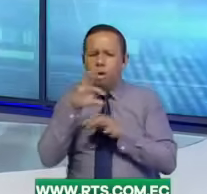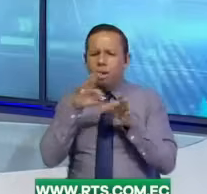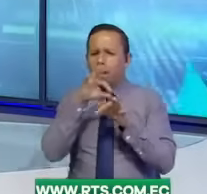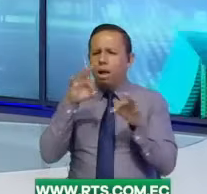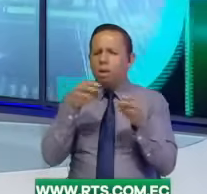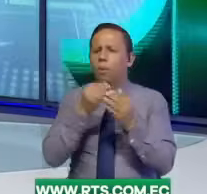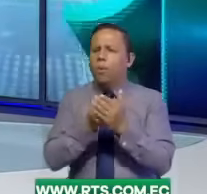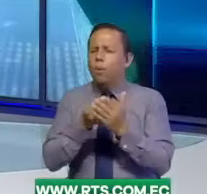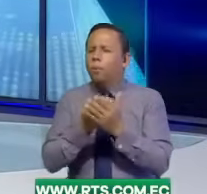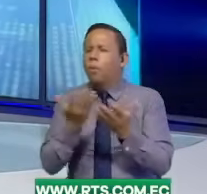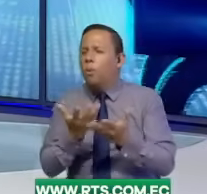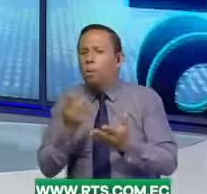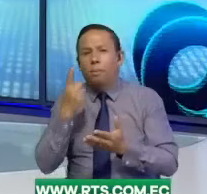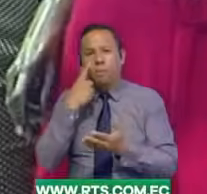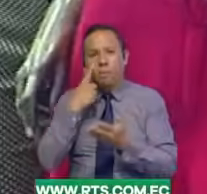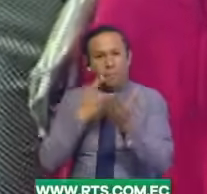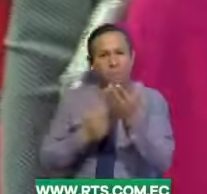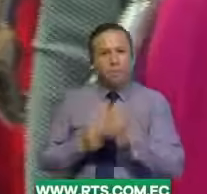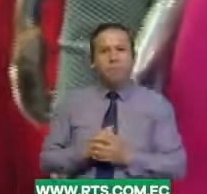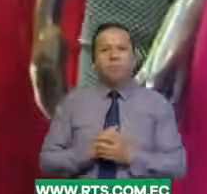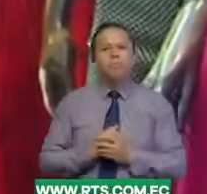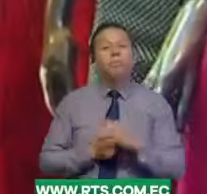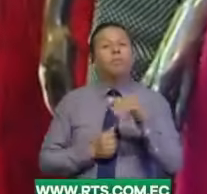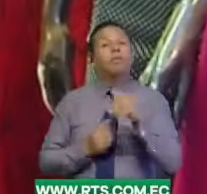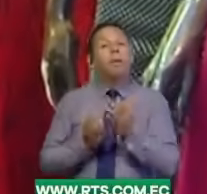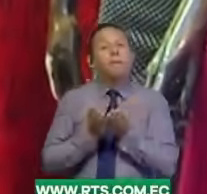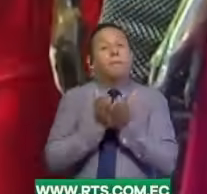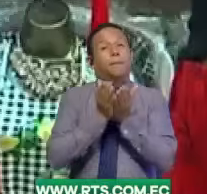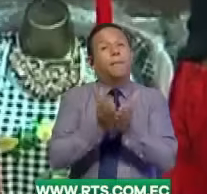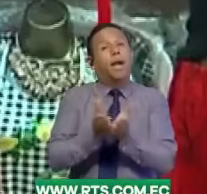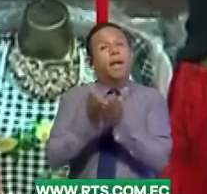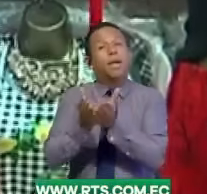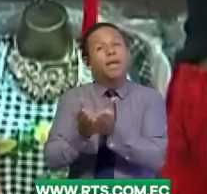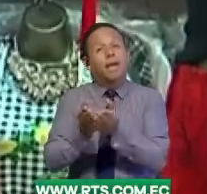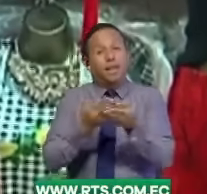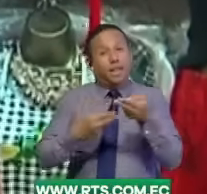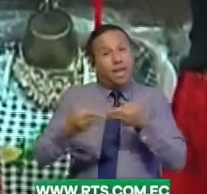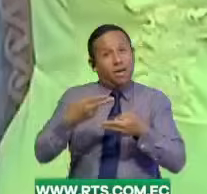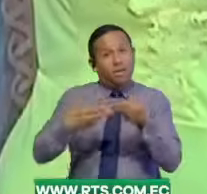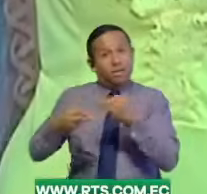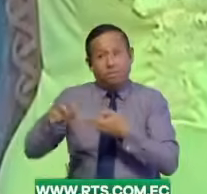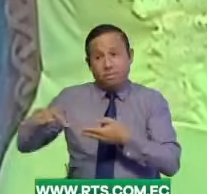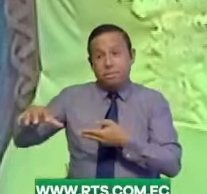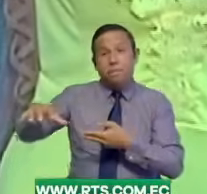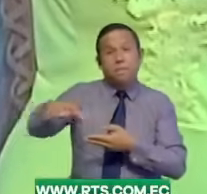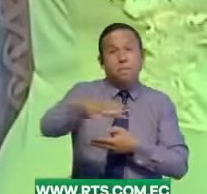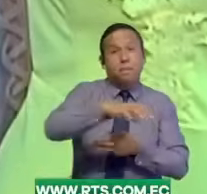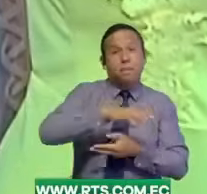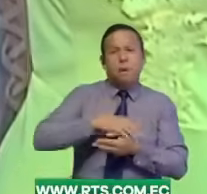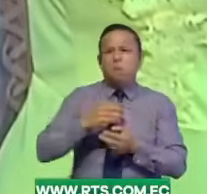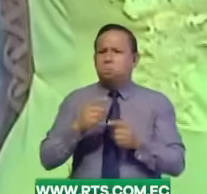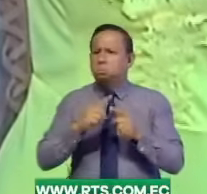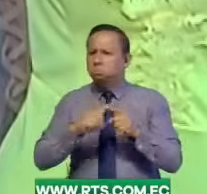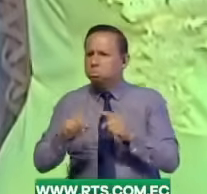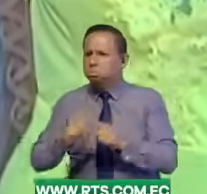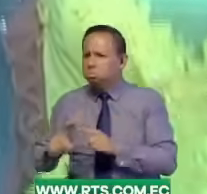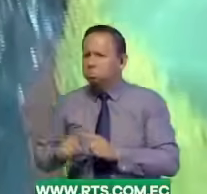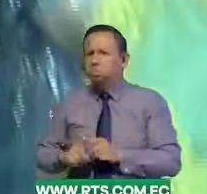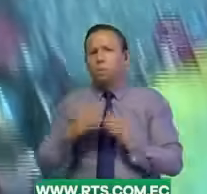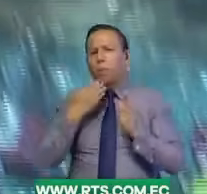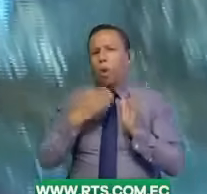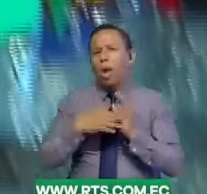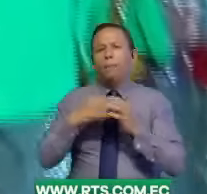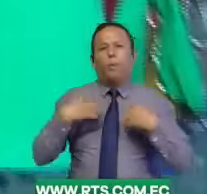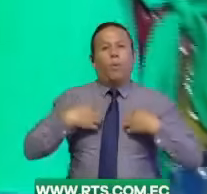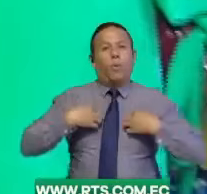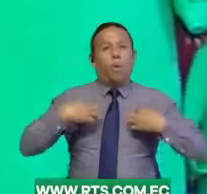qué encontramos. En la Bahía lo que más existen son opciones. Primero, buscamos la ropa ideal